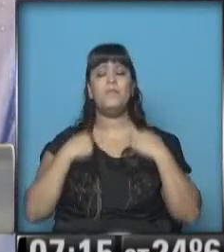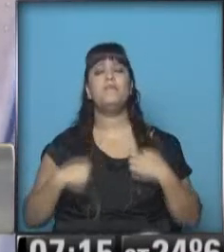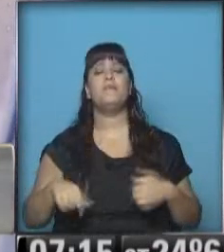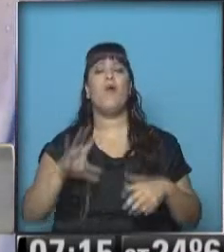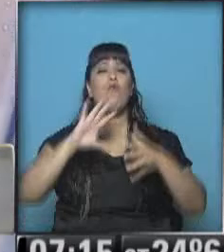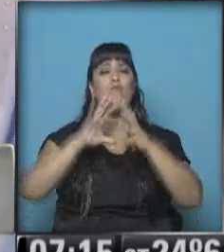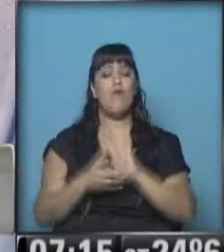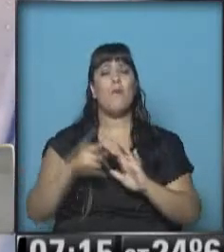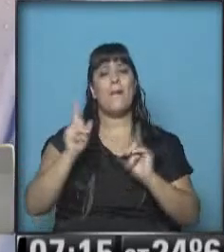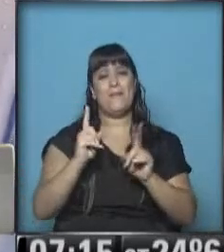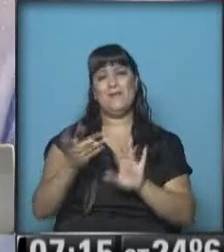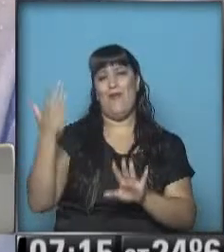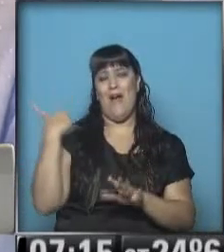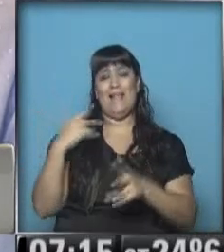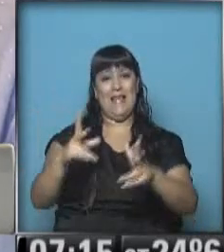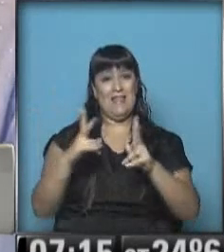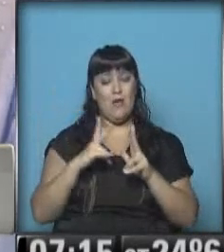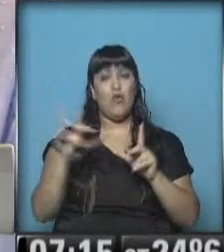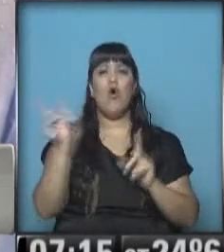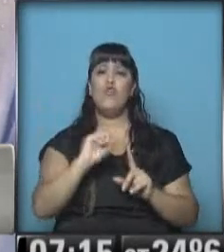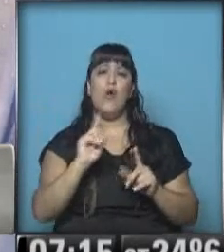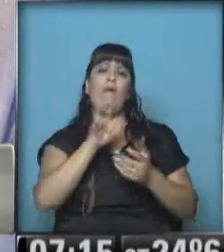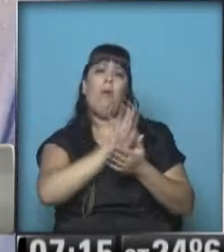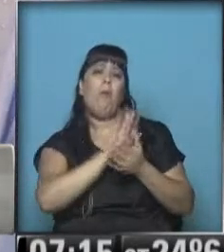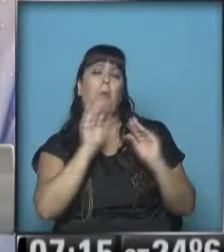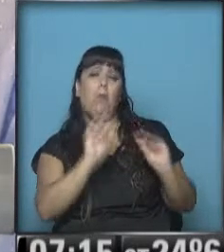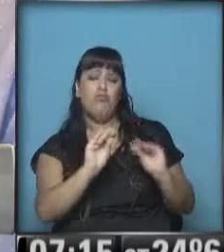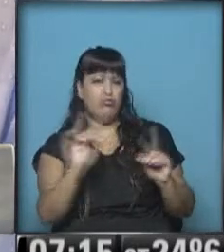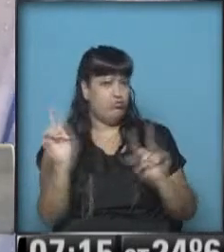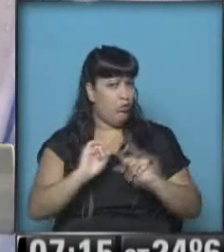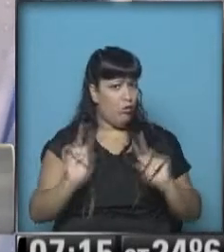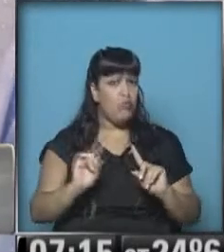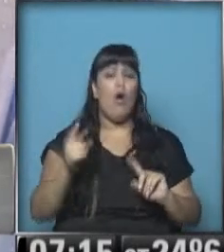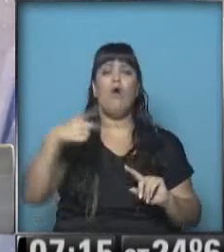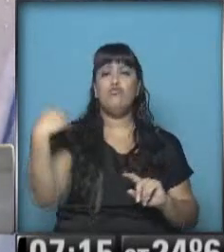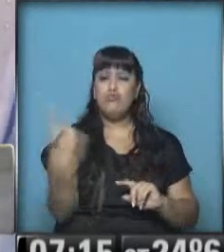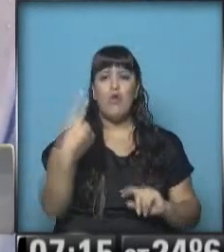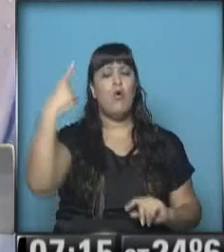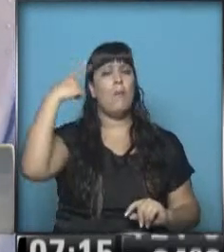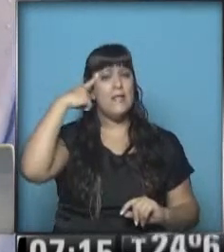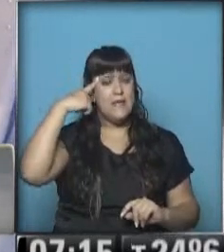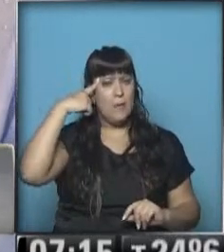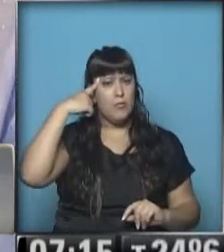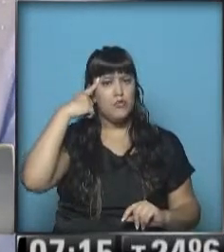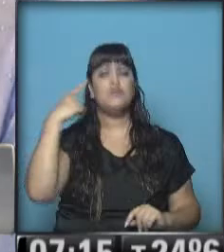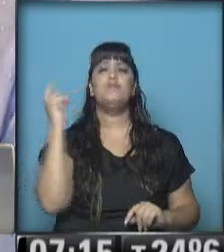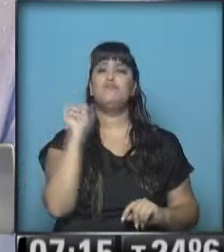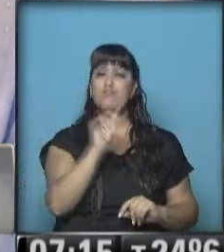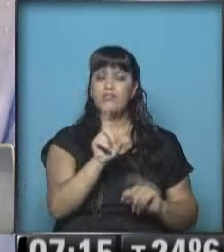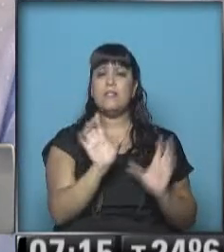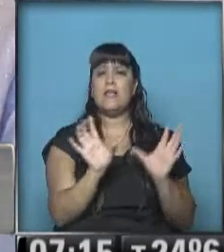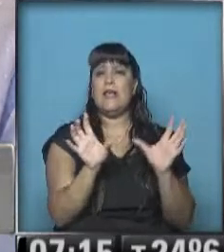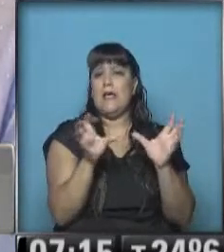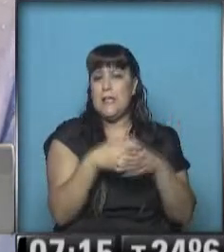respondiendo un poco lo que dijo, no se trata de desprolijidades. Hubo un pensamiento de un equipo de